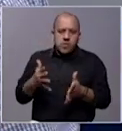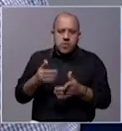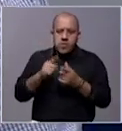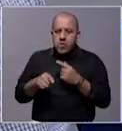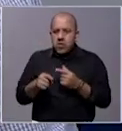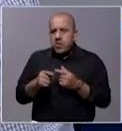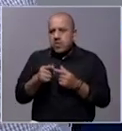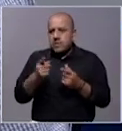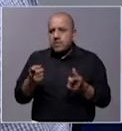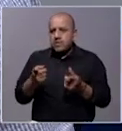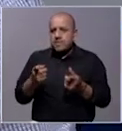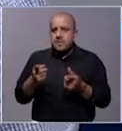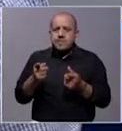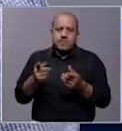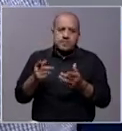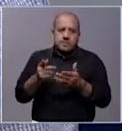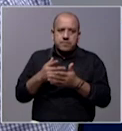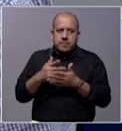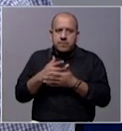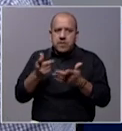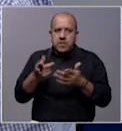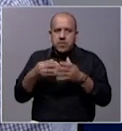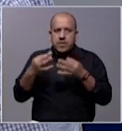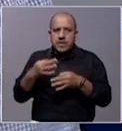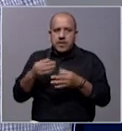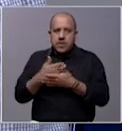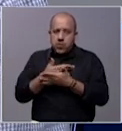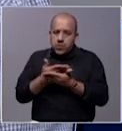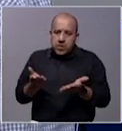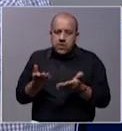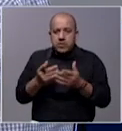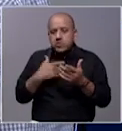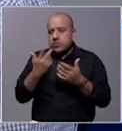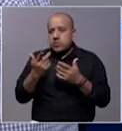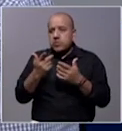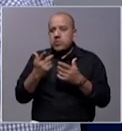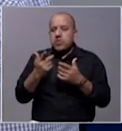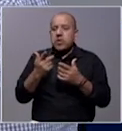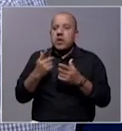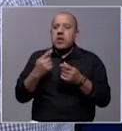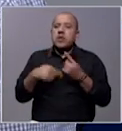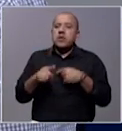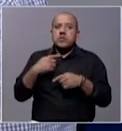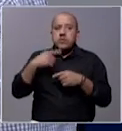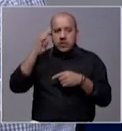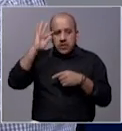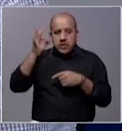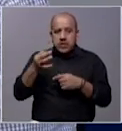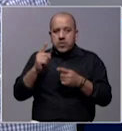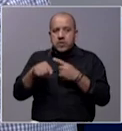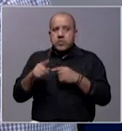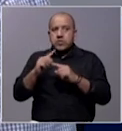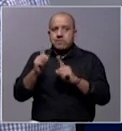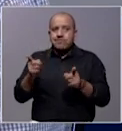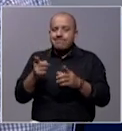decir que no son para nada demostrables y que creo que amazon notoriamente caprichosas o intencionales creo que eso no le hace bien al